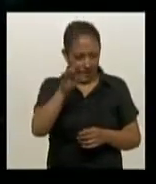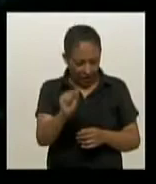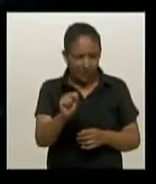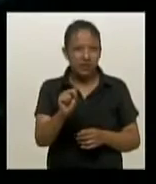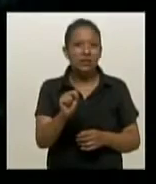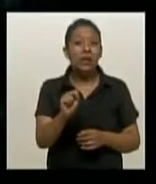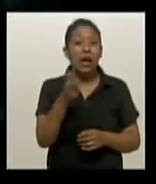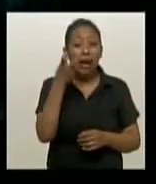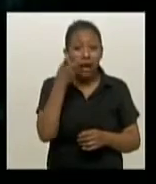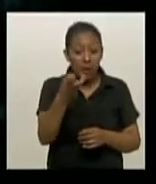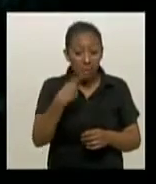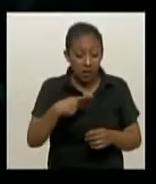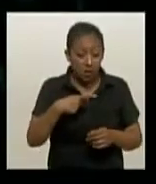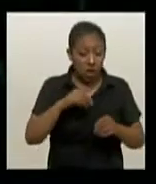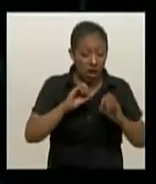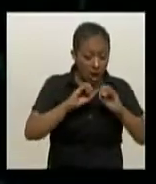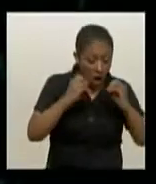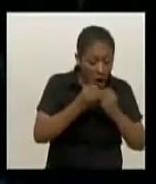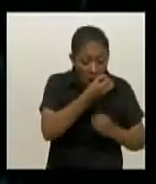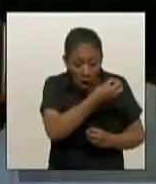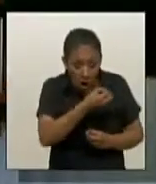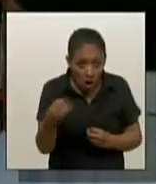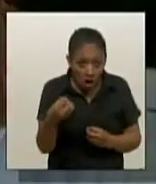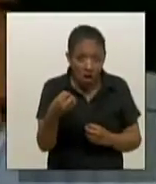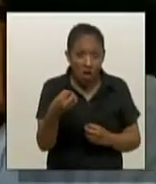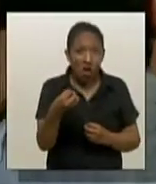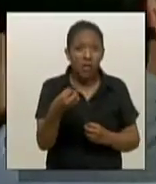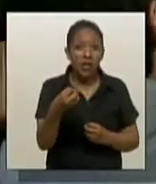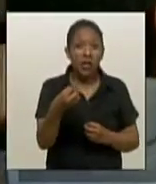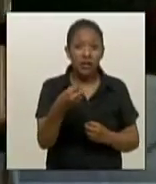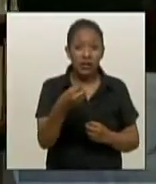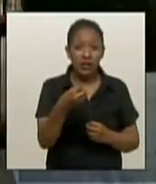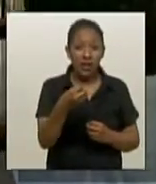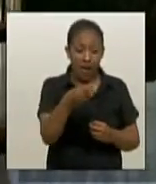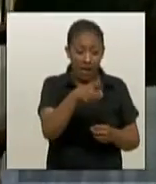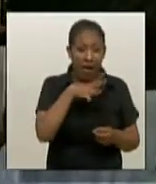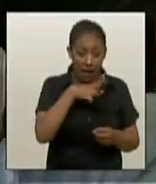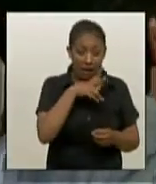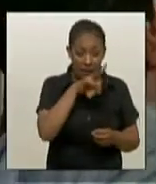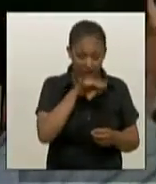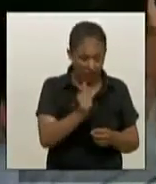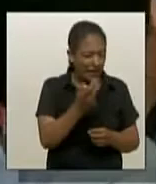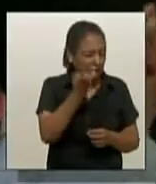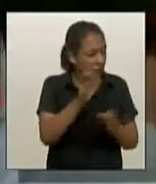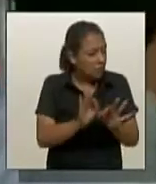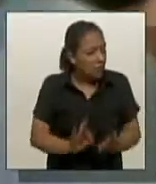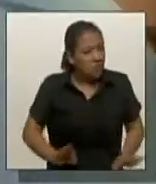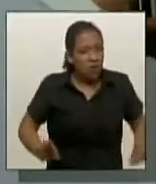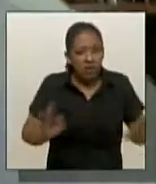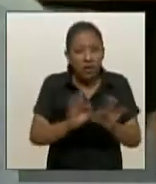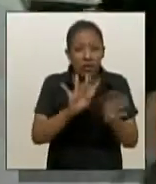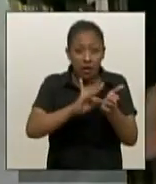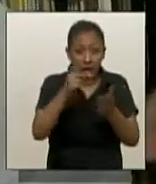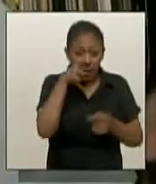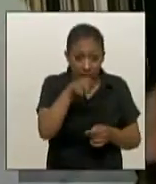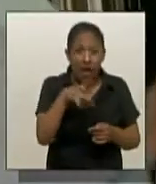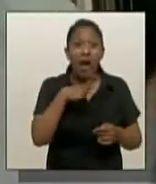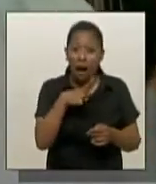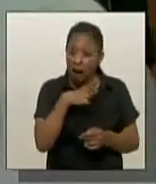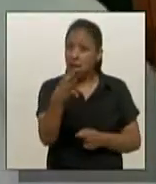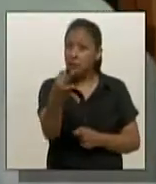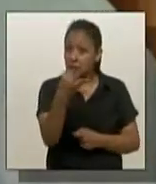La organización de las propias personas que viven con VIH ha sido fundamental. Gracias a eso tienen